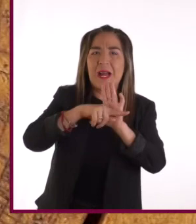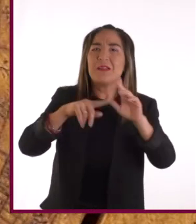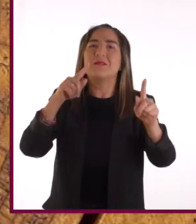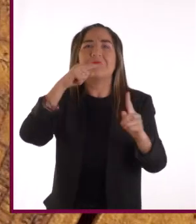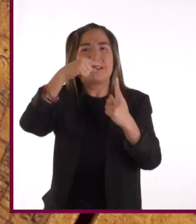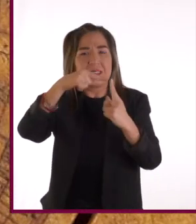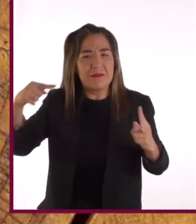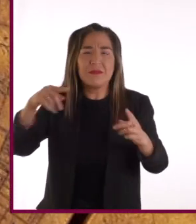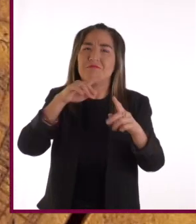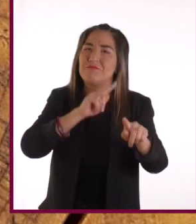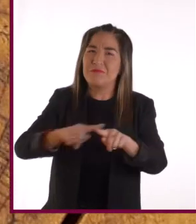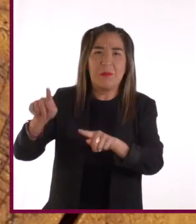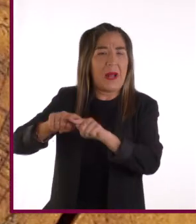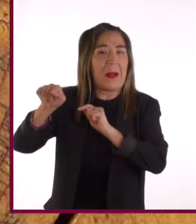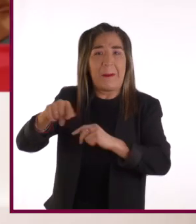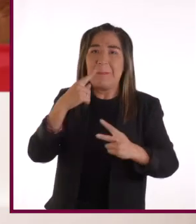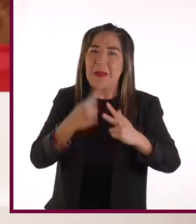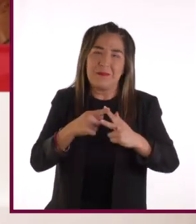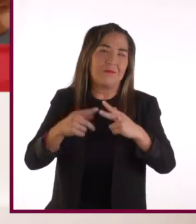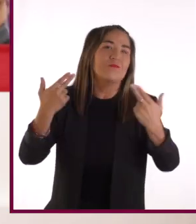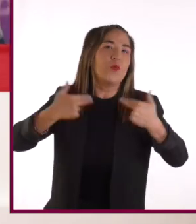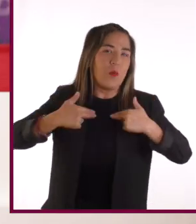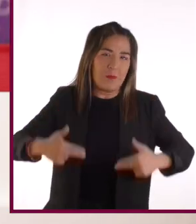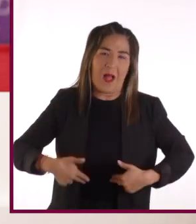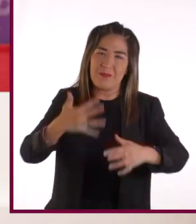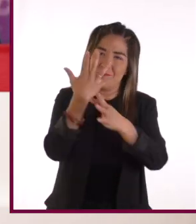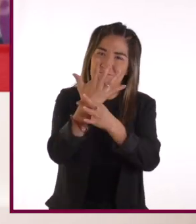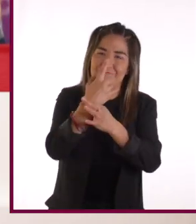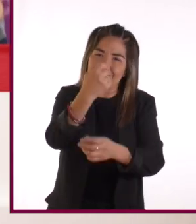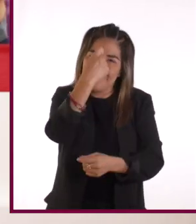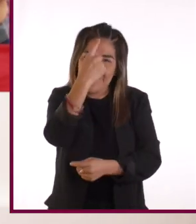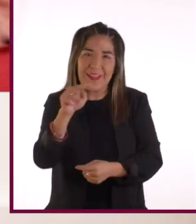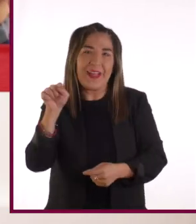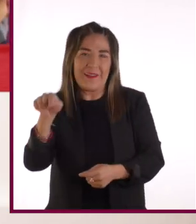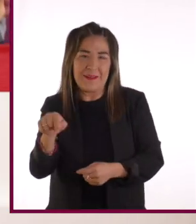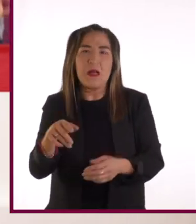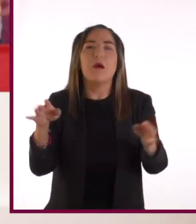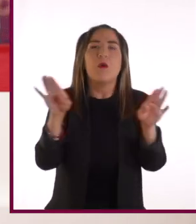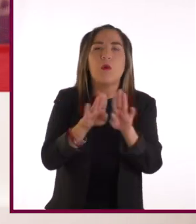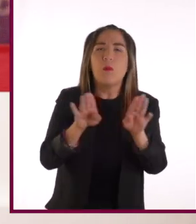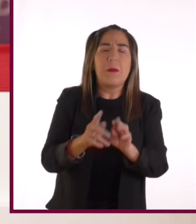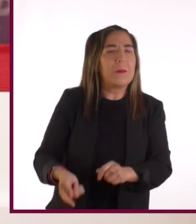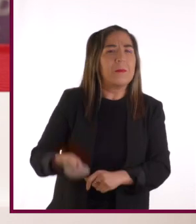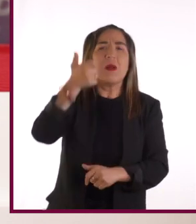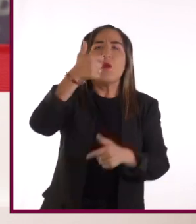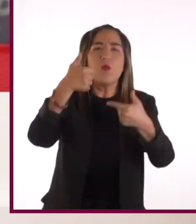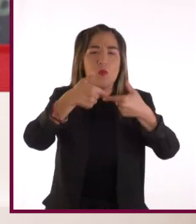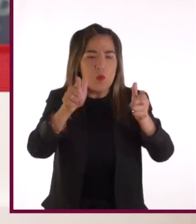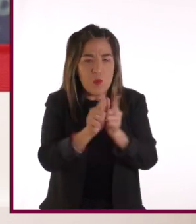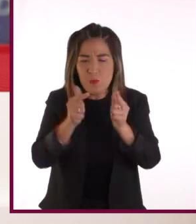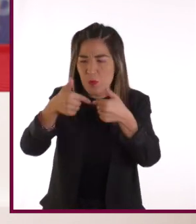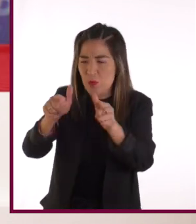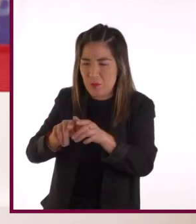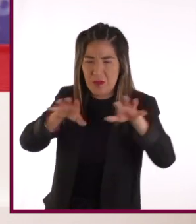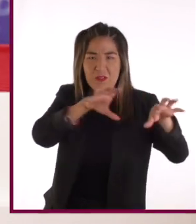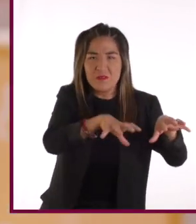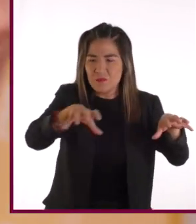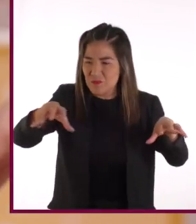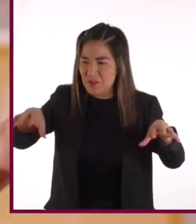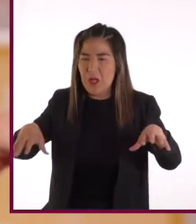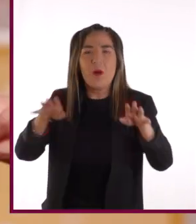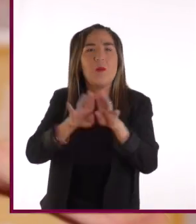usamos en las matemáticas son inventos. Por algo tenemos distintas evidencias de cómo los primeros grupos humanos señalizaban los